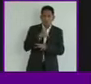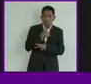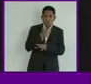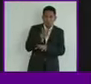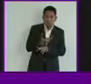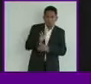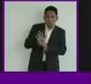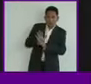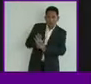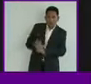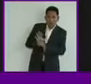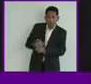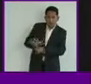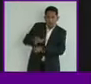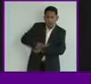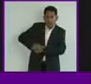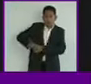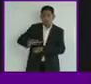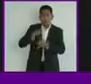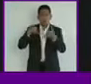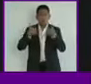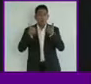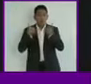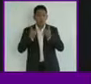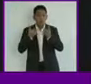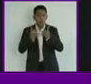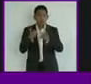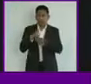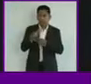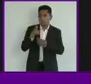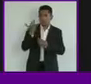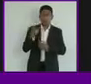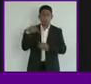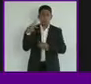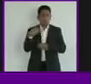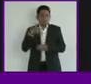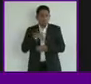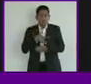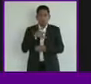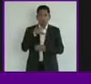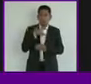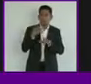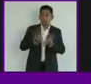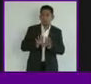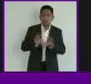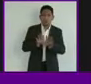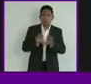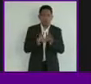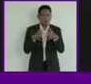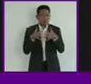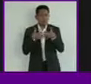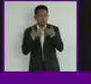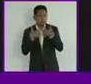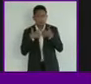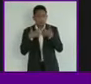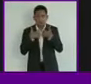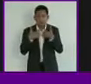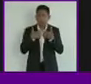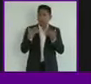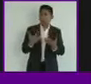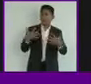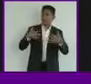a estrés propiamente personal, emocional y sentimientos como son la ansiedad y la presión social, pero sobre todo la frustración. Me llamó mucho la atención que